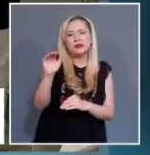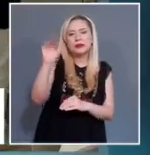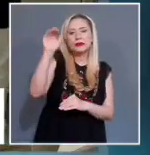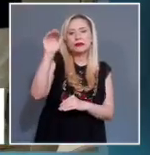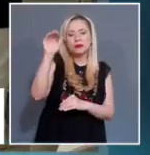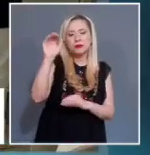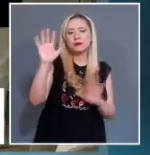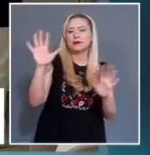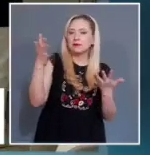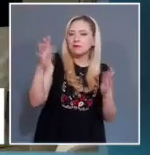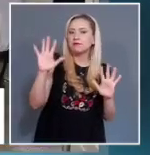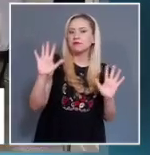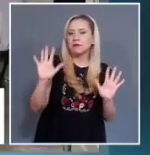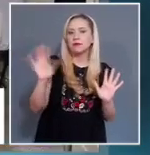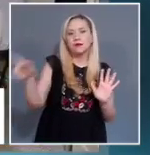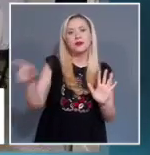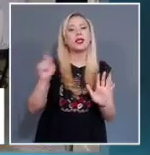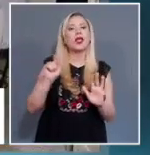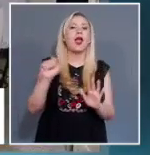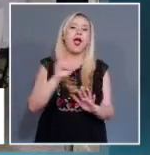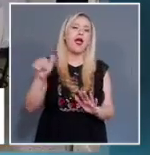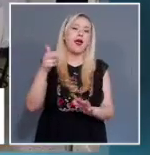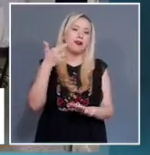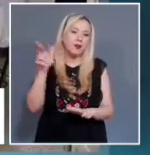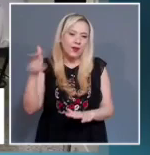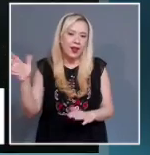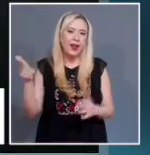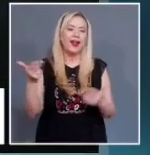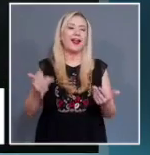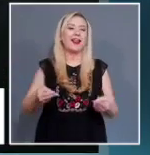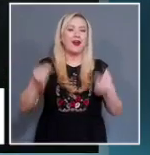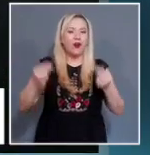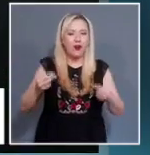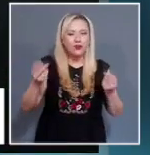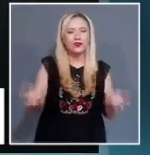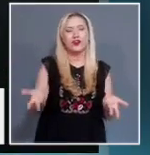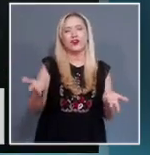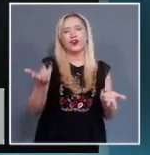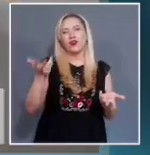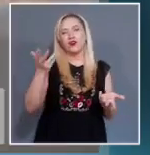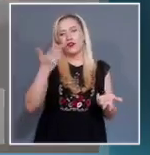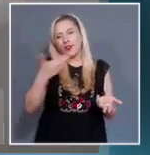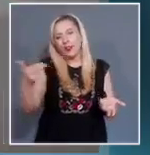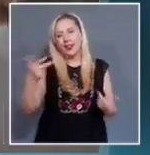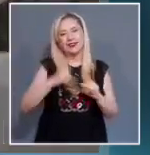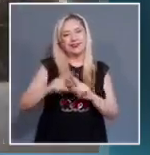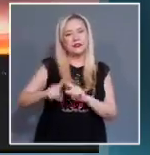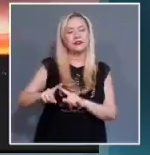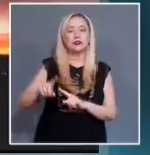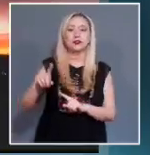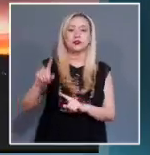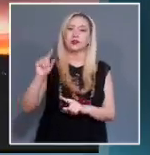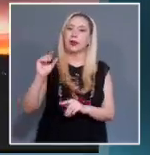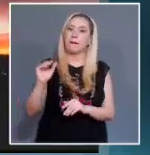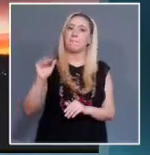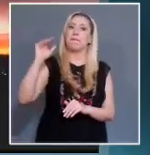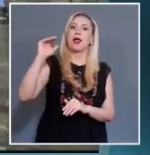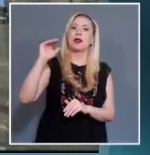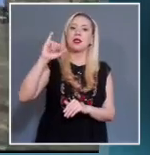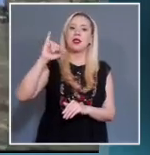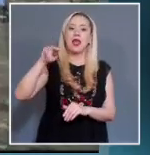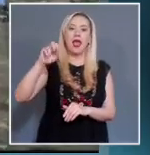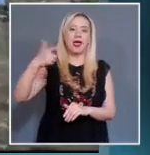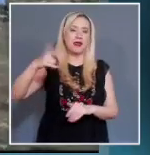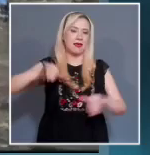impulsada por el sector servicios, su sexto avance consecutivo, aunque menor al 1.1% previsto por el INEGI, que de igual